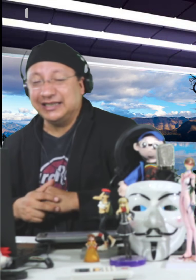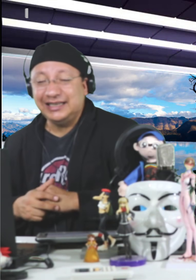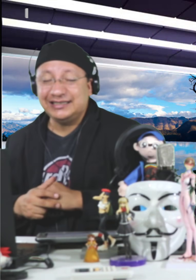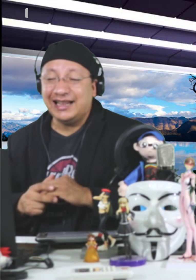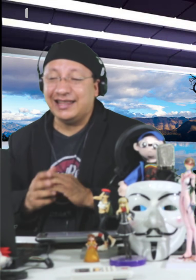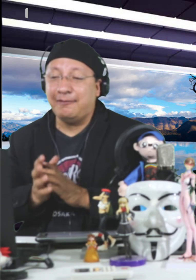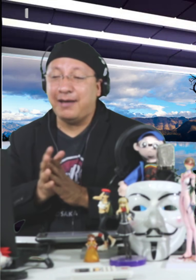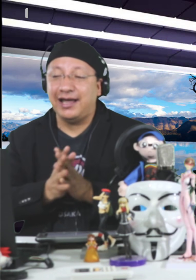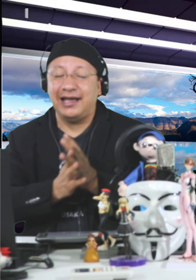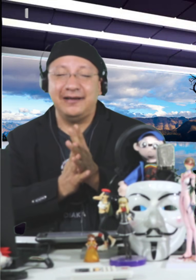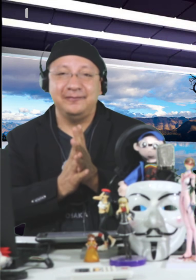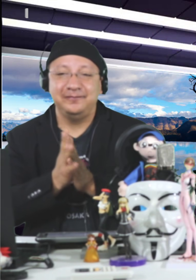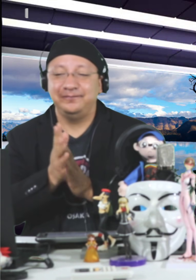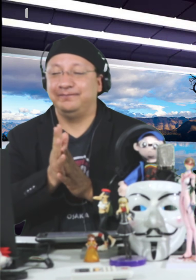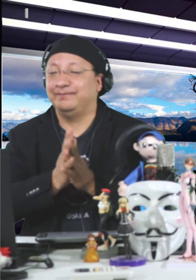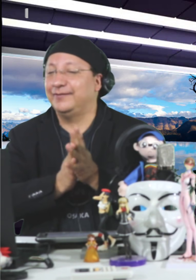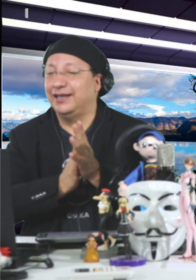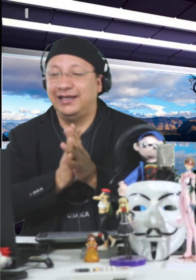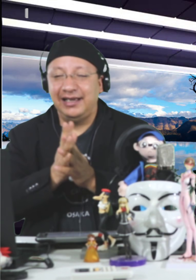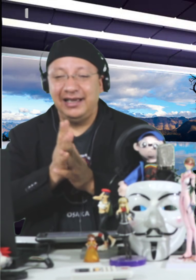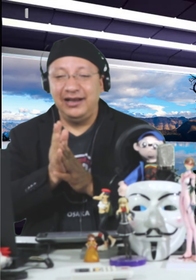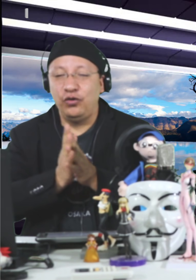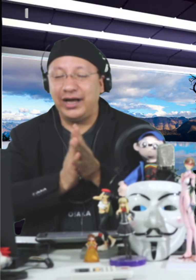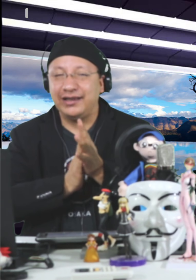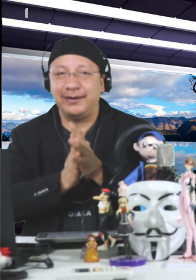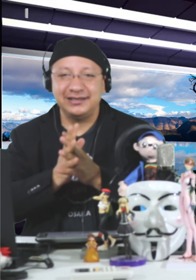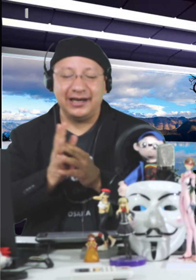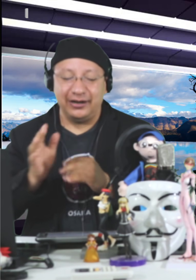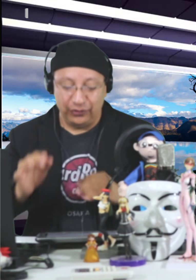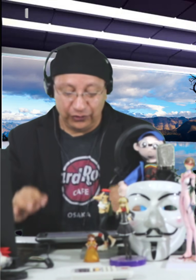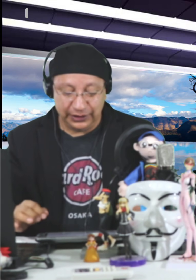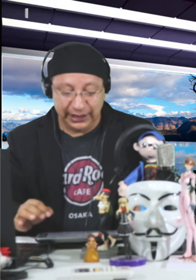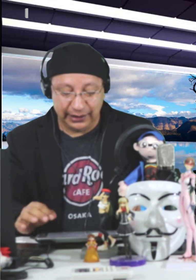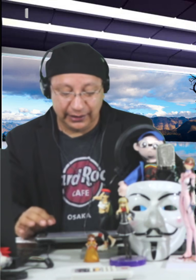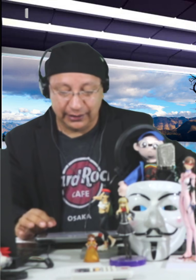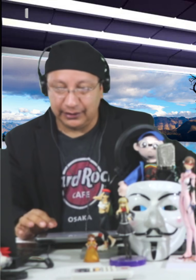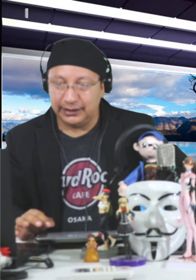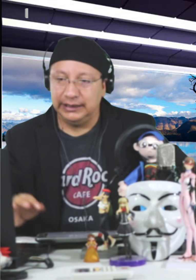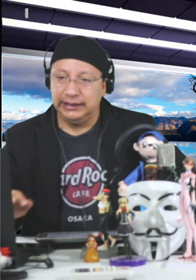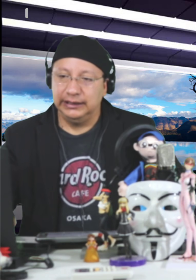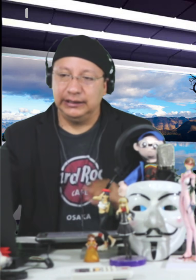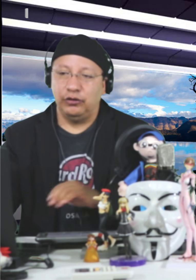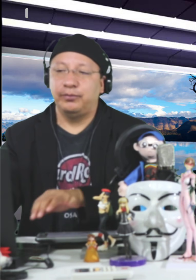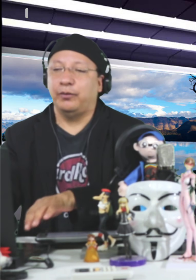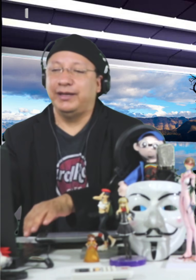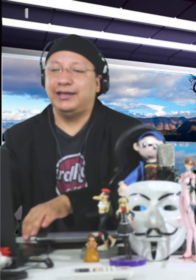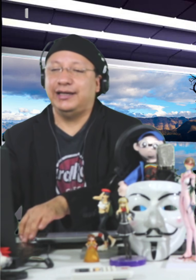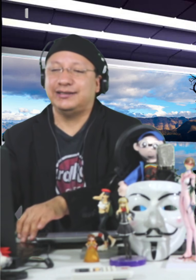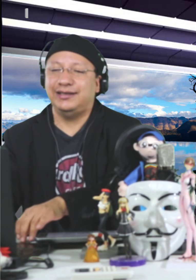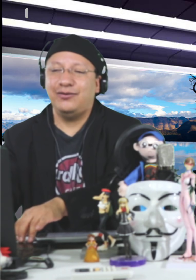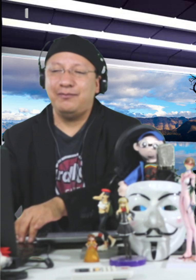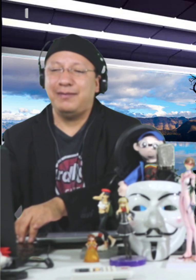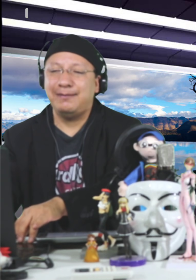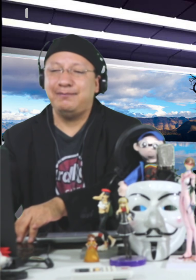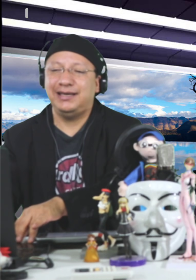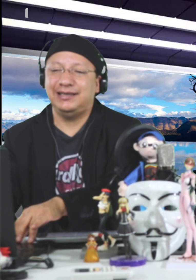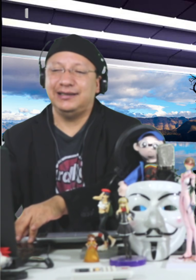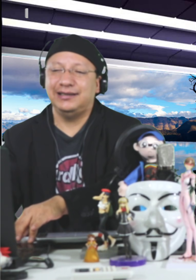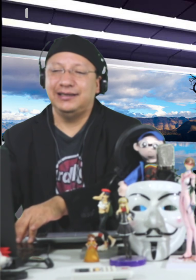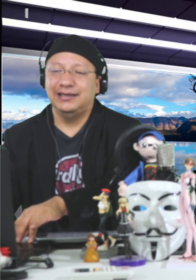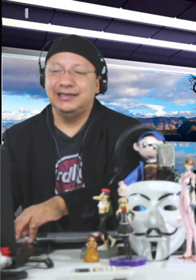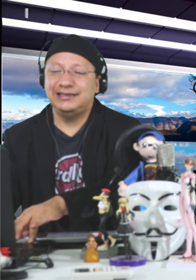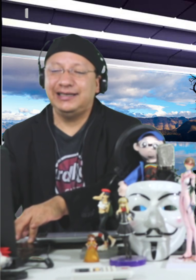Bueno, pues ahí está el tema. En lugar de abrazar, reconocer, comprometerse, no